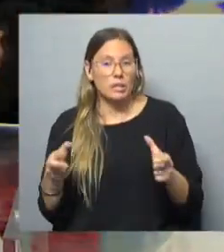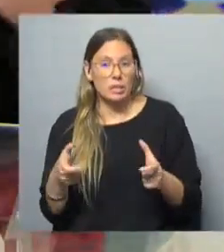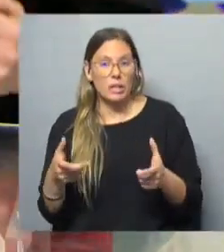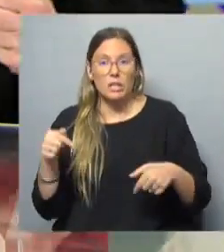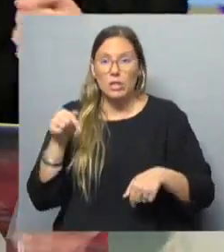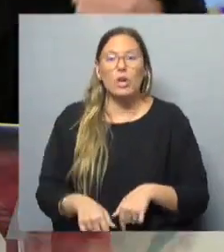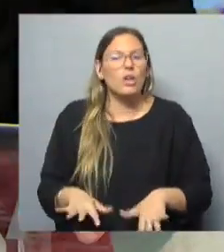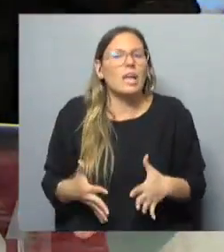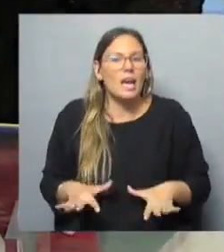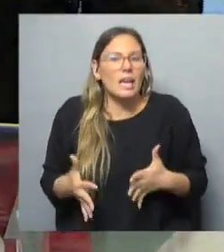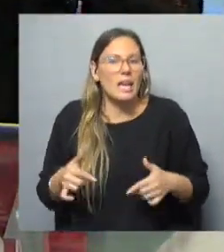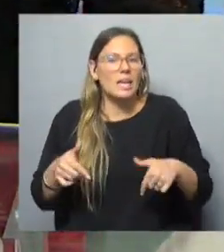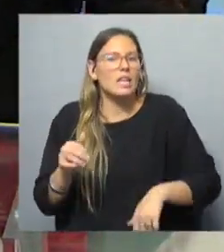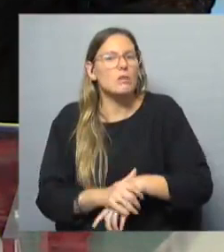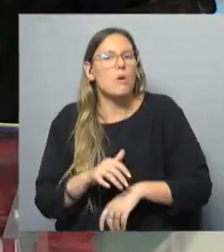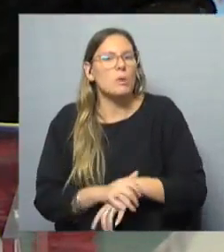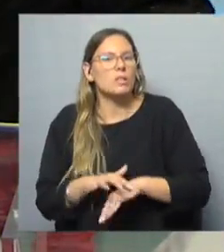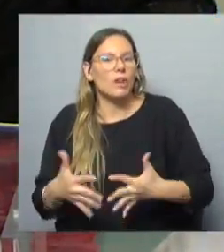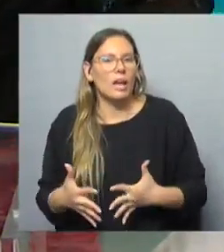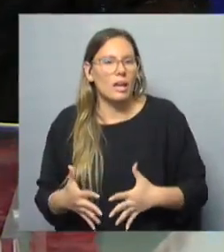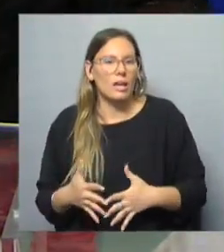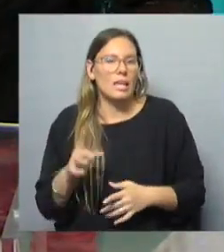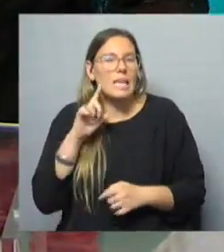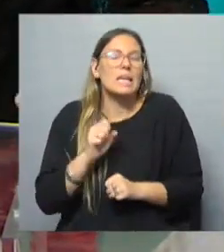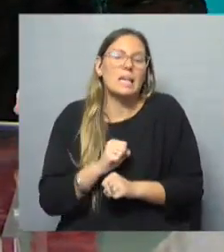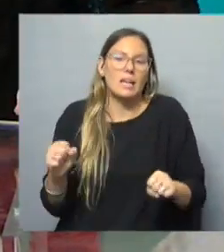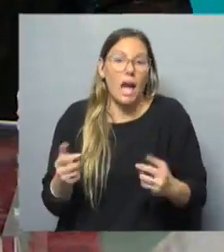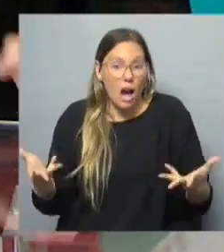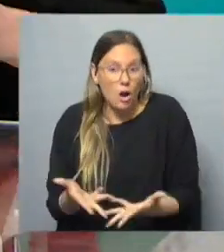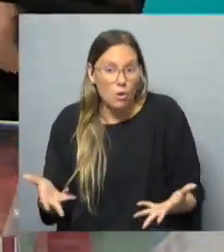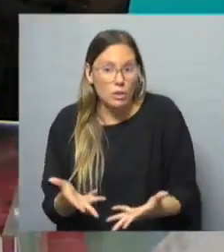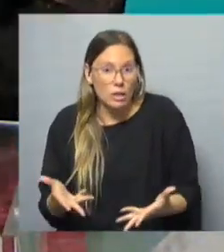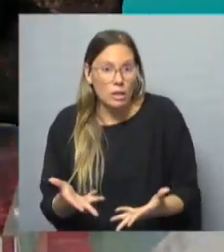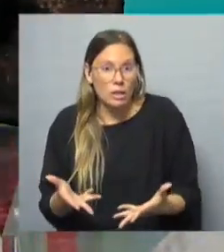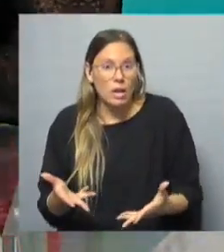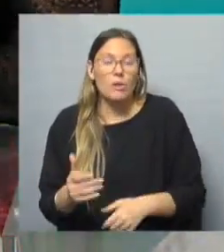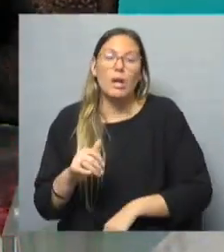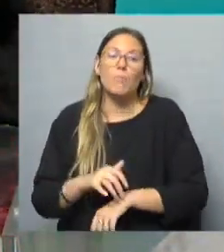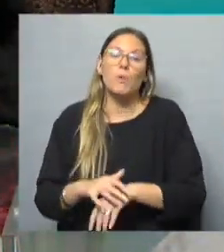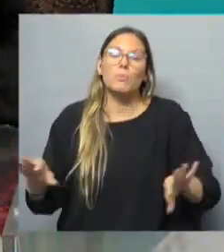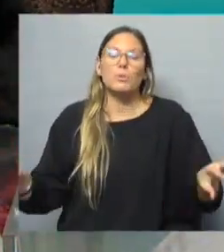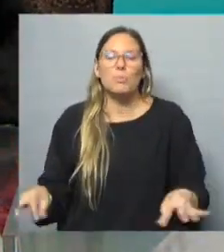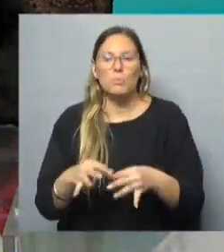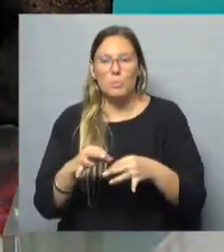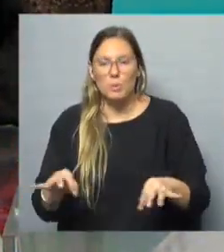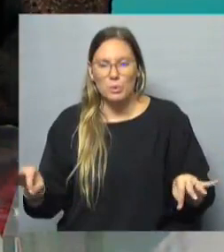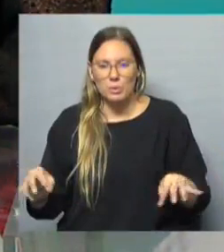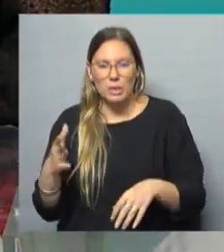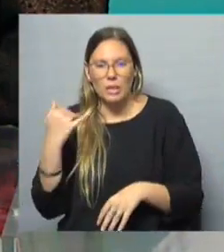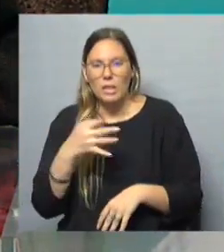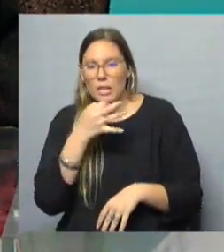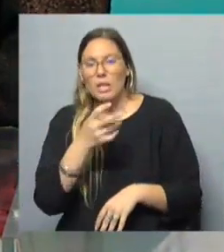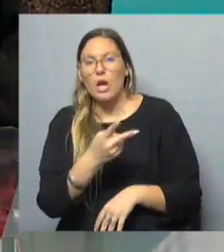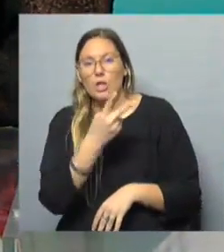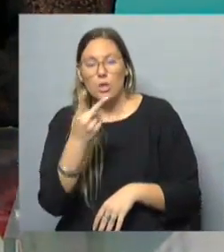hoy qué es en este momento? No, increíble, por ahora, favor. Right now. Ahora es el momento de la música, porque como dijiste, tenemos a